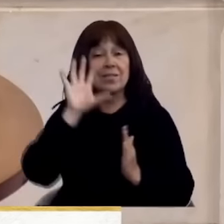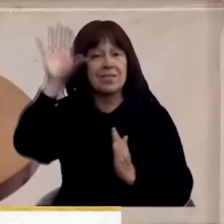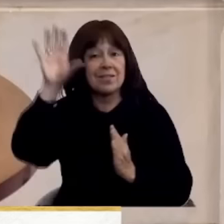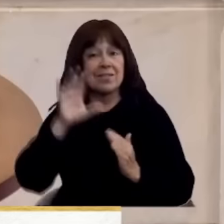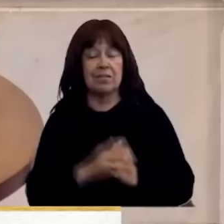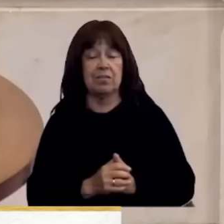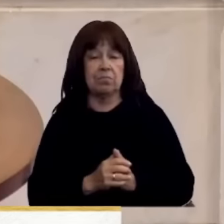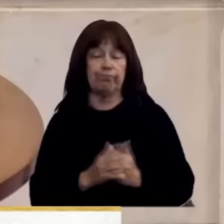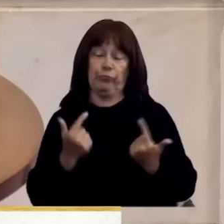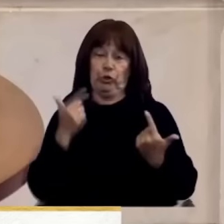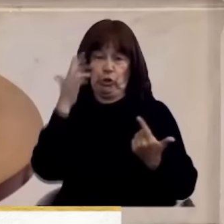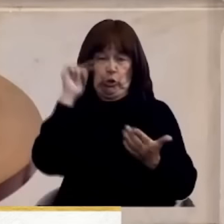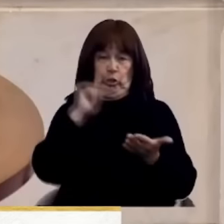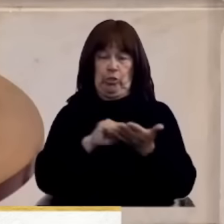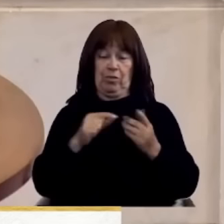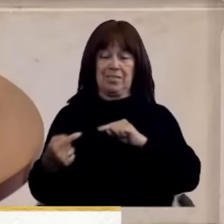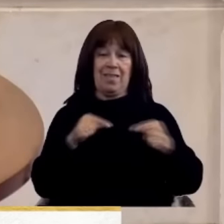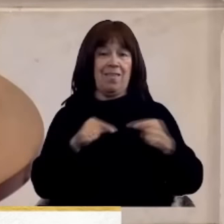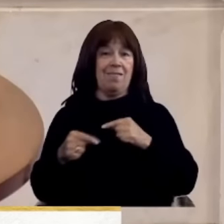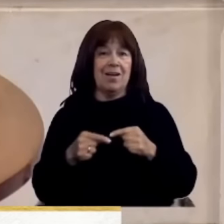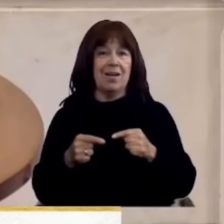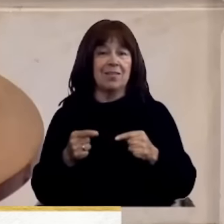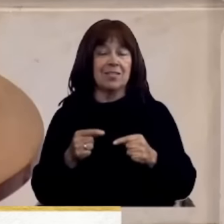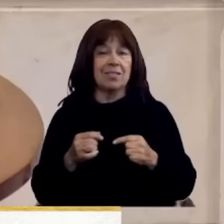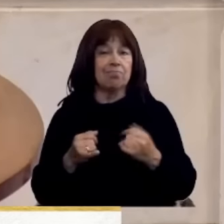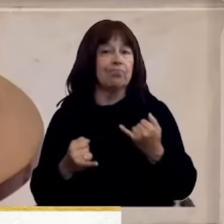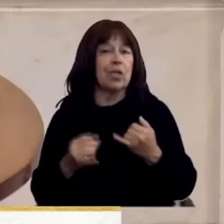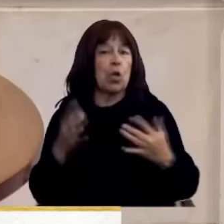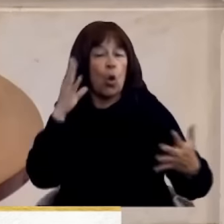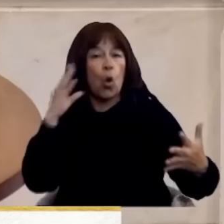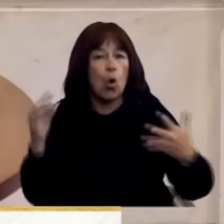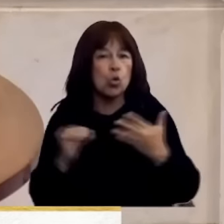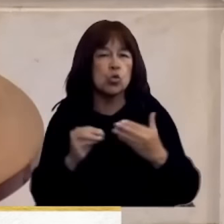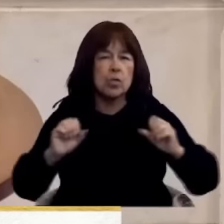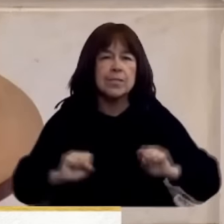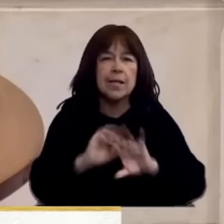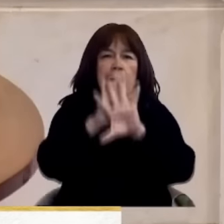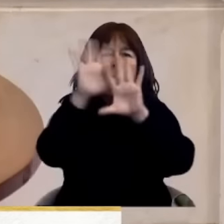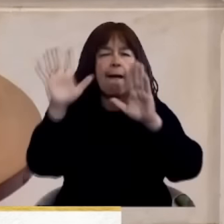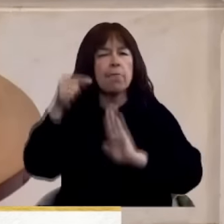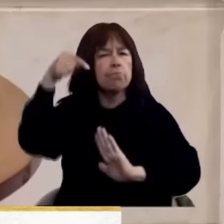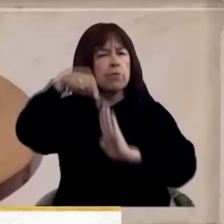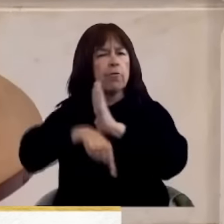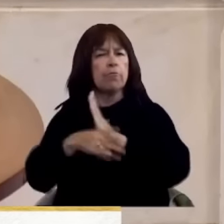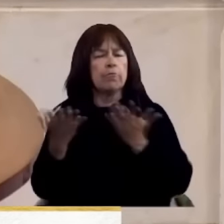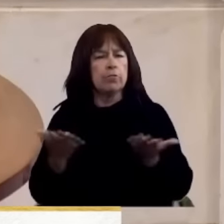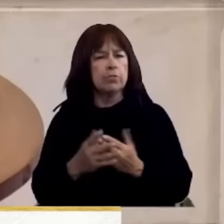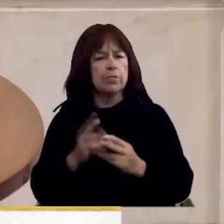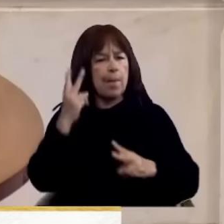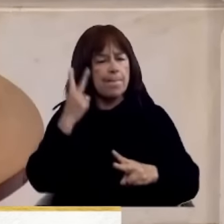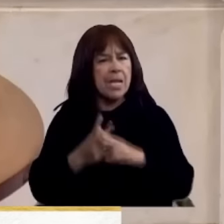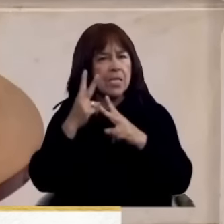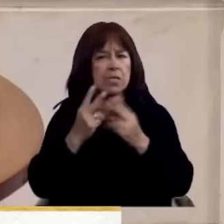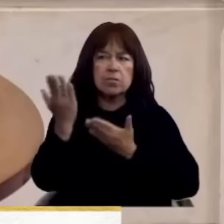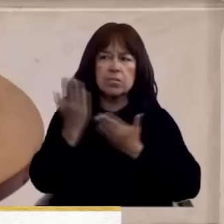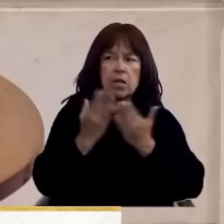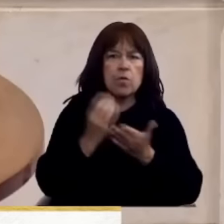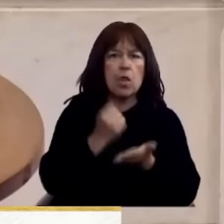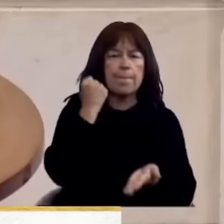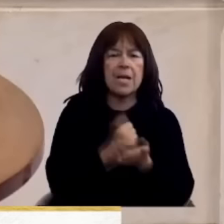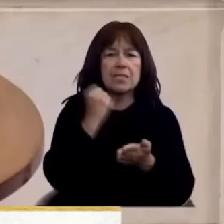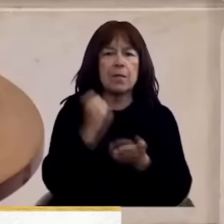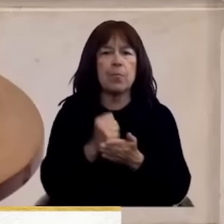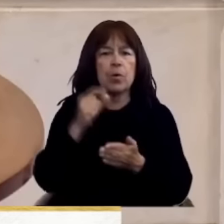Entonces, yo creo que este debate tiene que terminar con conclusiones claras y profundas. Está en riesgo el servicio de pasaportes